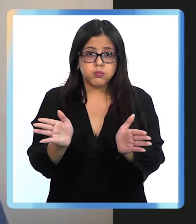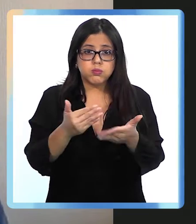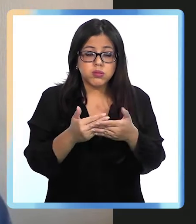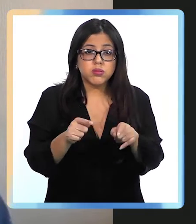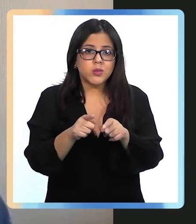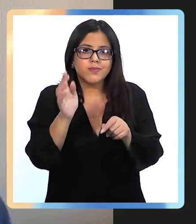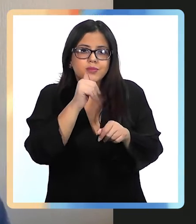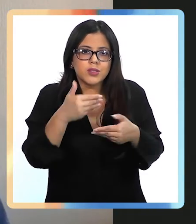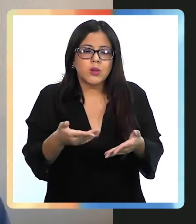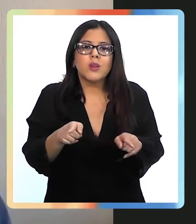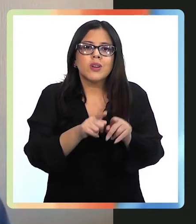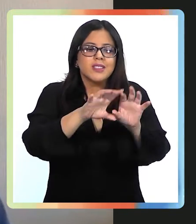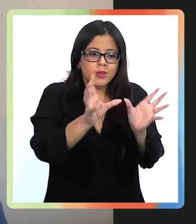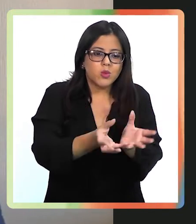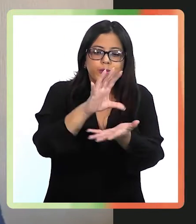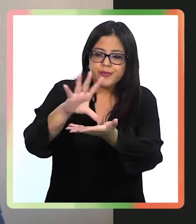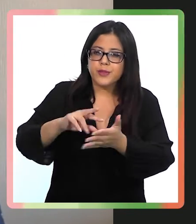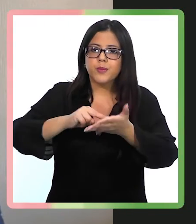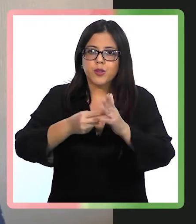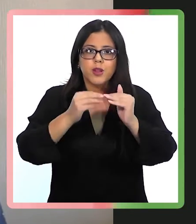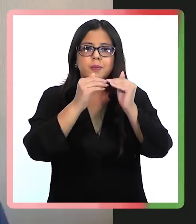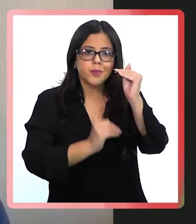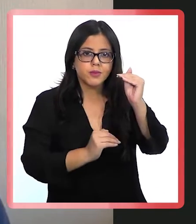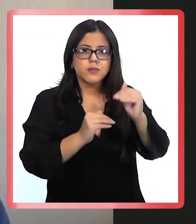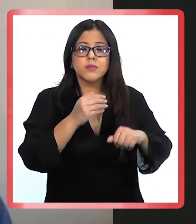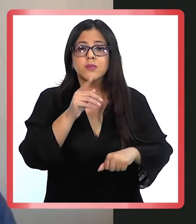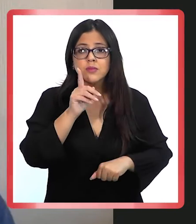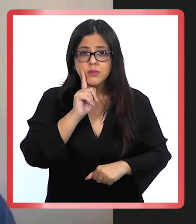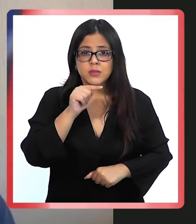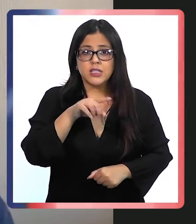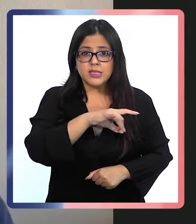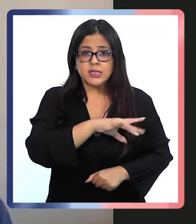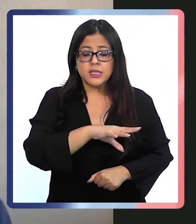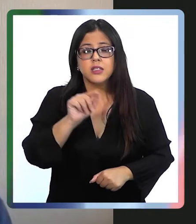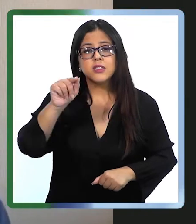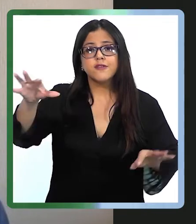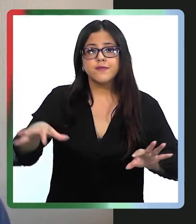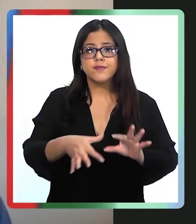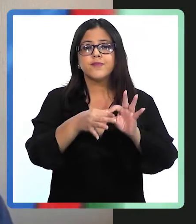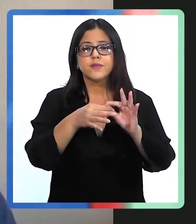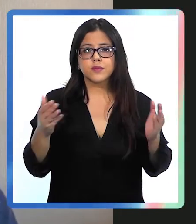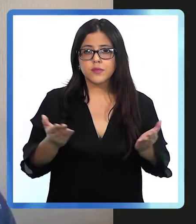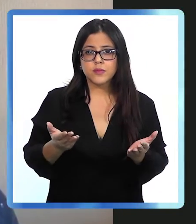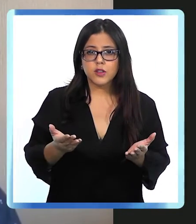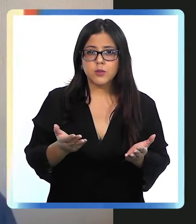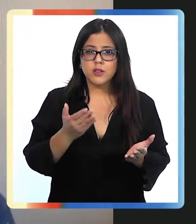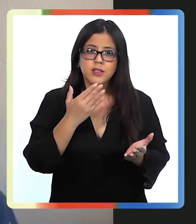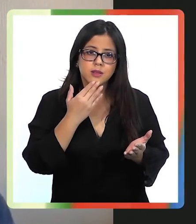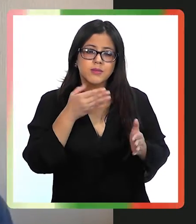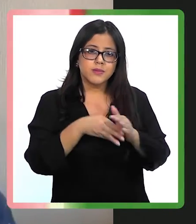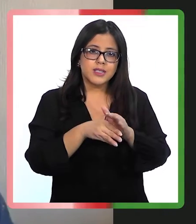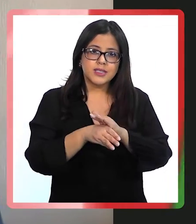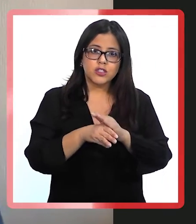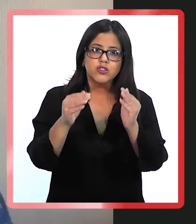produce en todos los países del mundo. Hay profundos problemas de desigualdad que tenemos en nuestro país y que dicen relación con la manera en cómo también tenemos acceso a